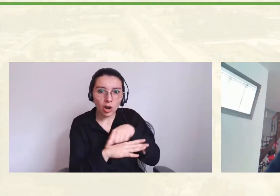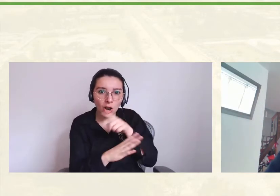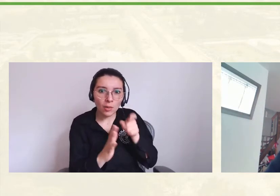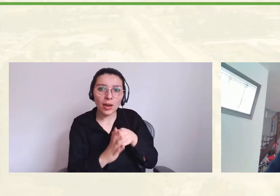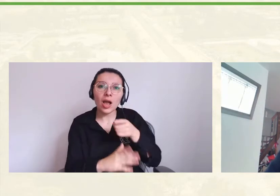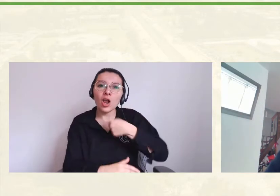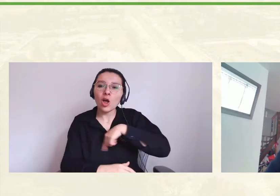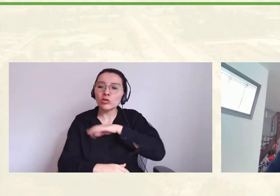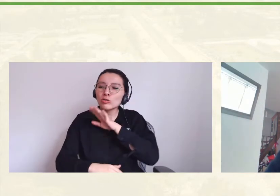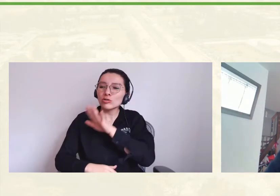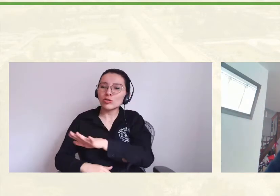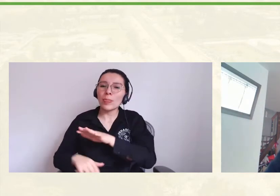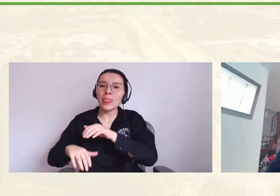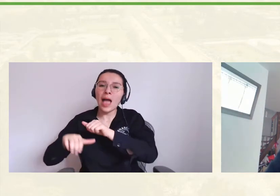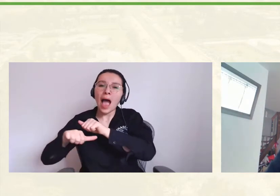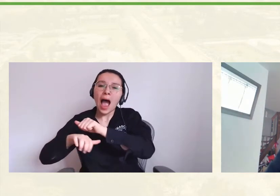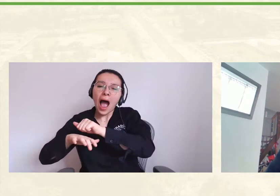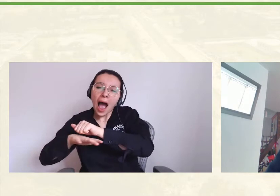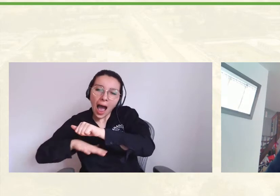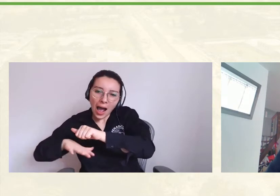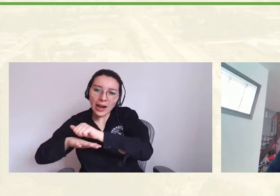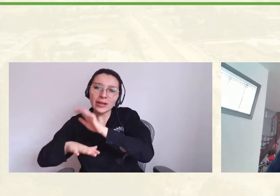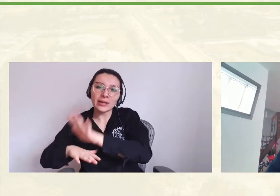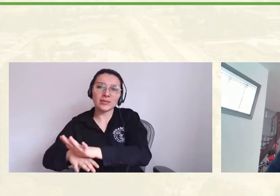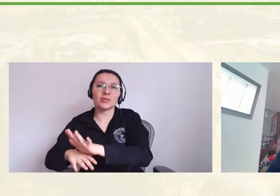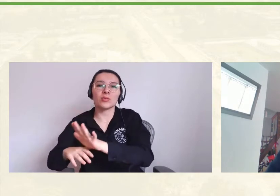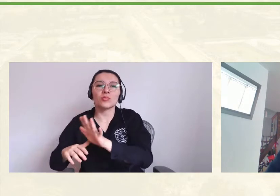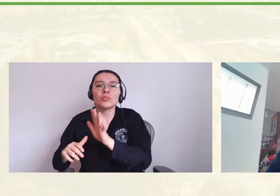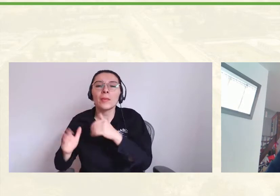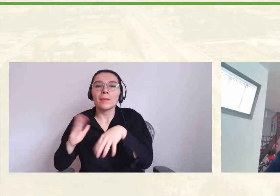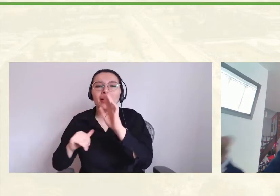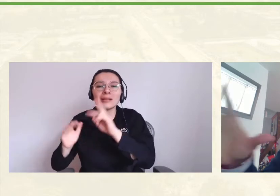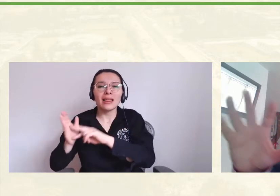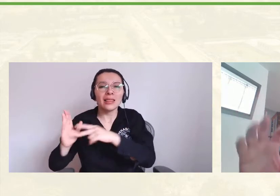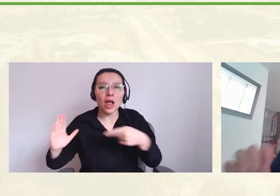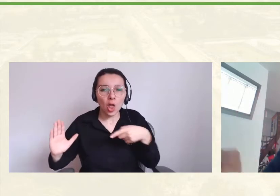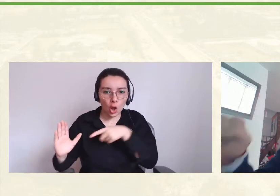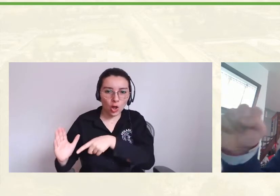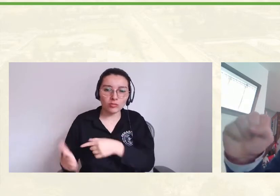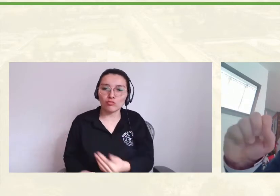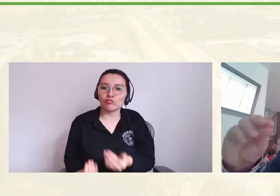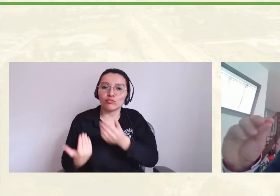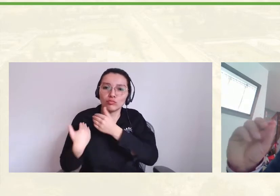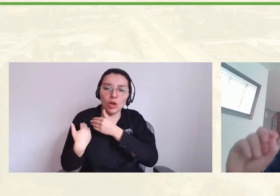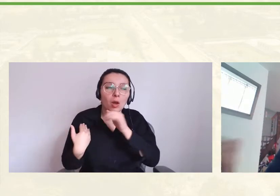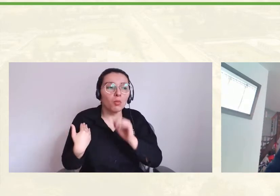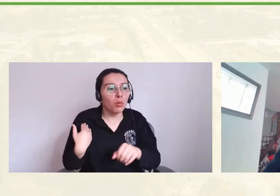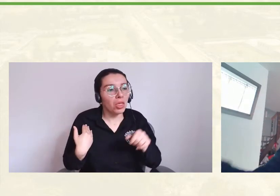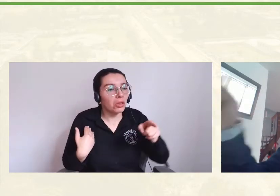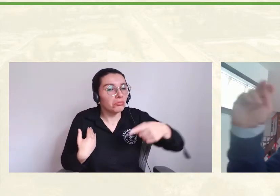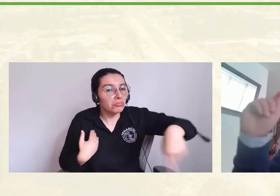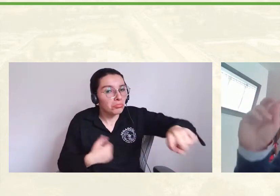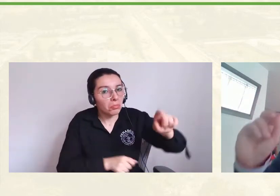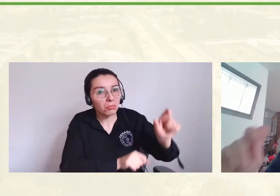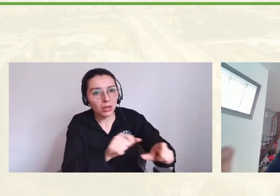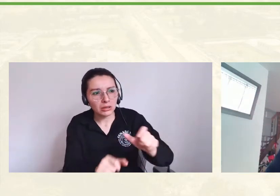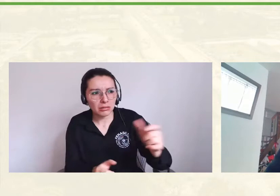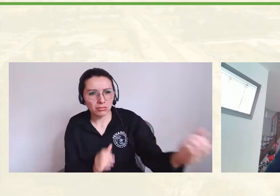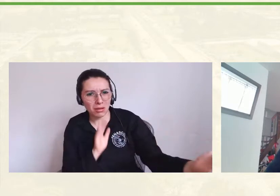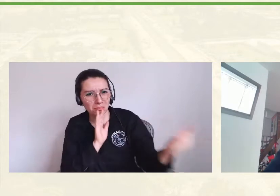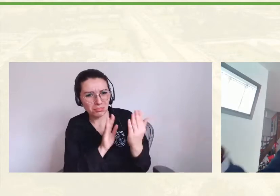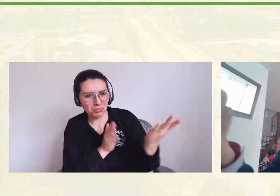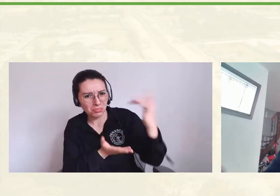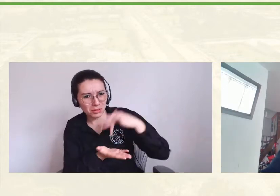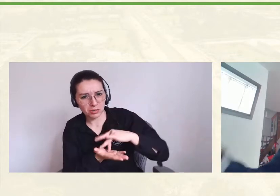recursos tecnológicos del IDU, en donde vamos a poder entrar a votarse. En ese momento se les mandarán unos links, se les mandarán